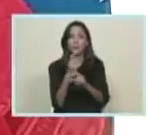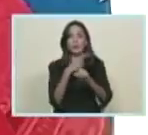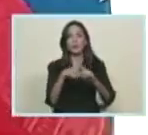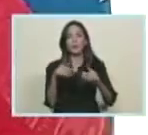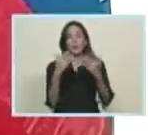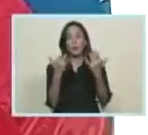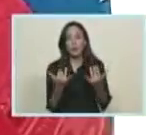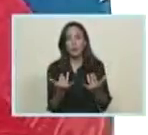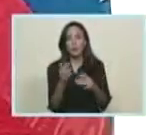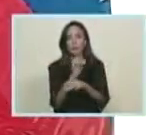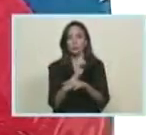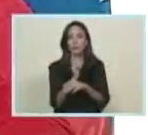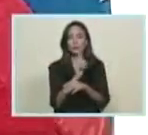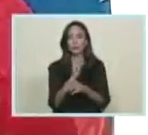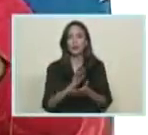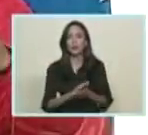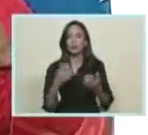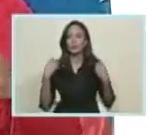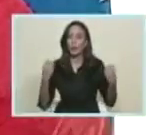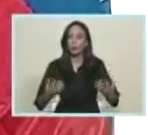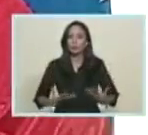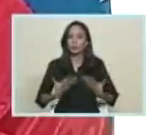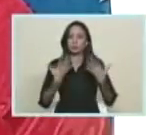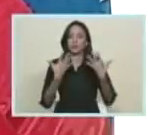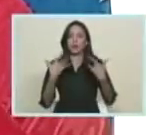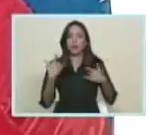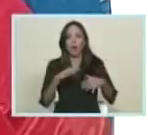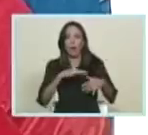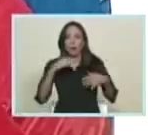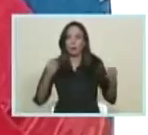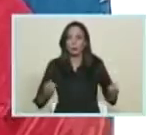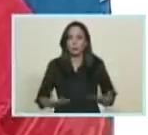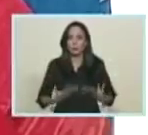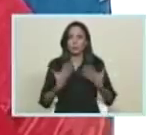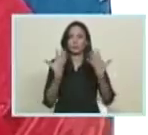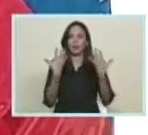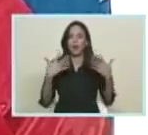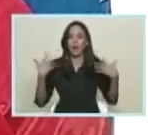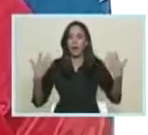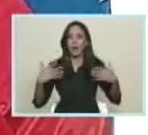ahora tengo encendido el cuerpo y el alma, producto